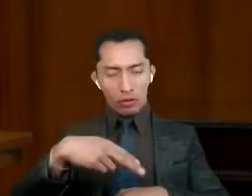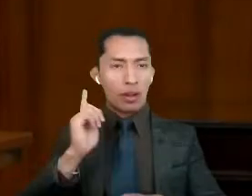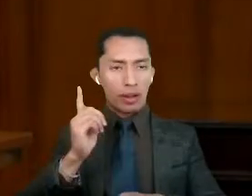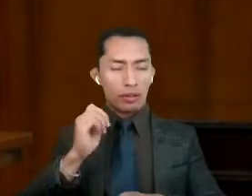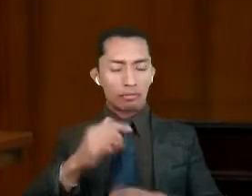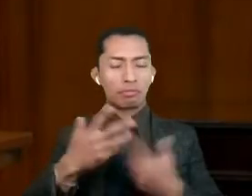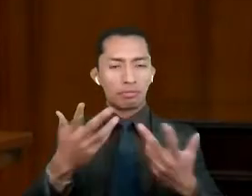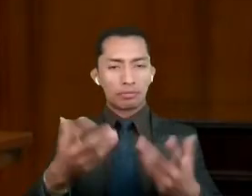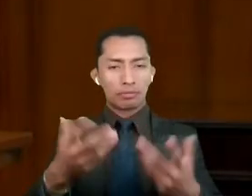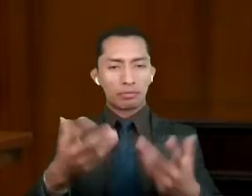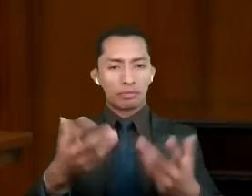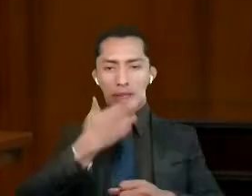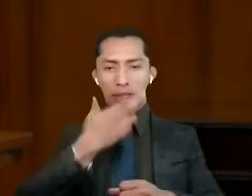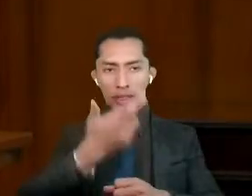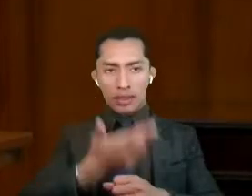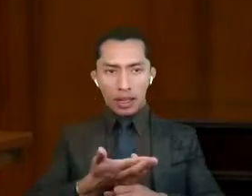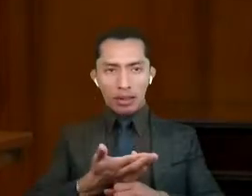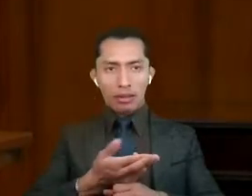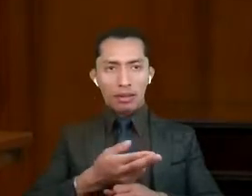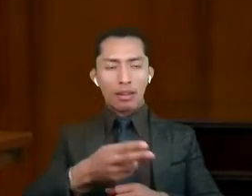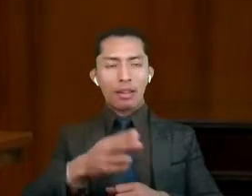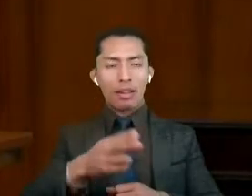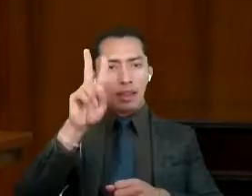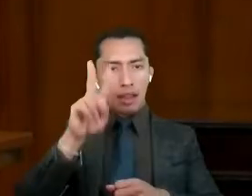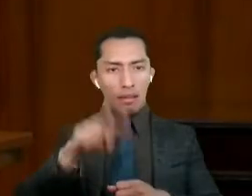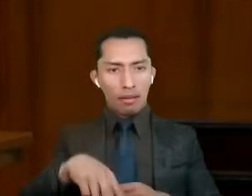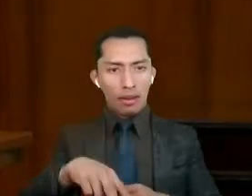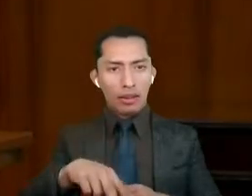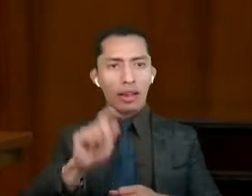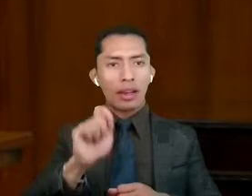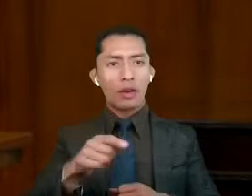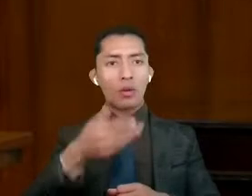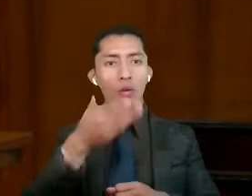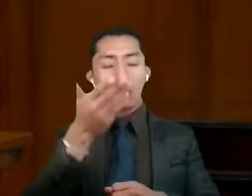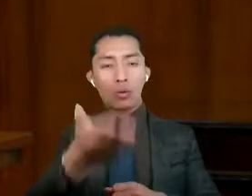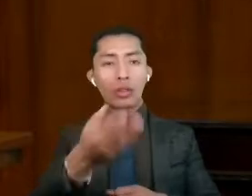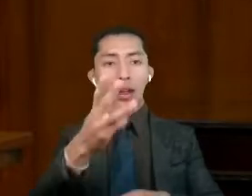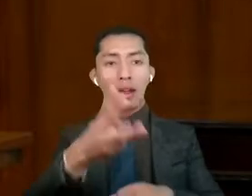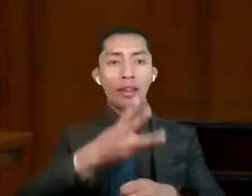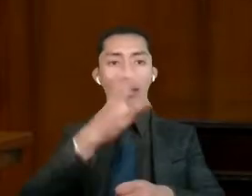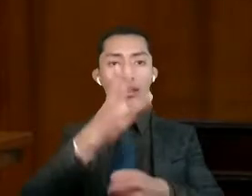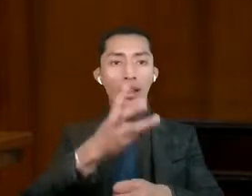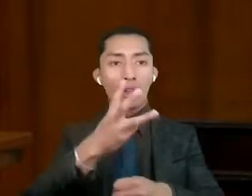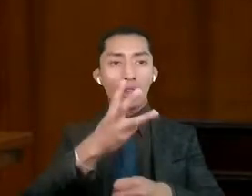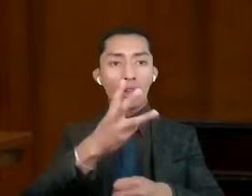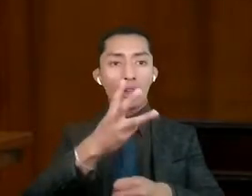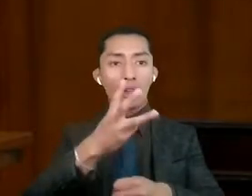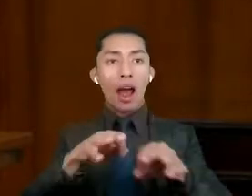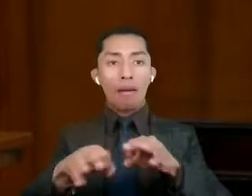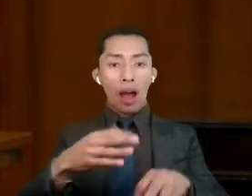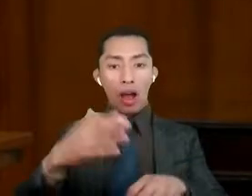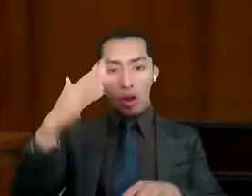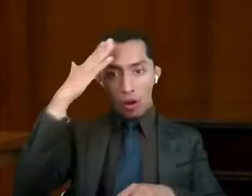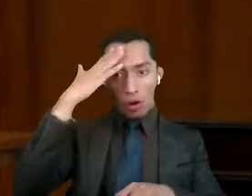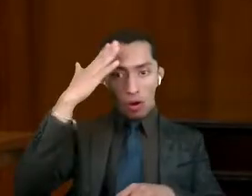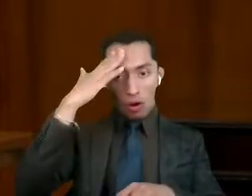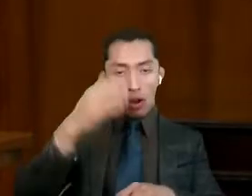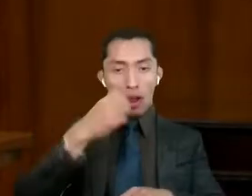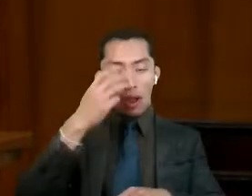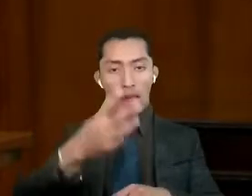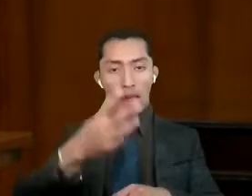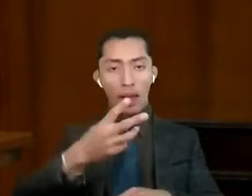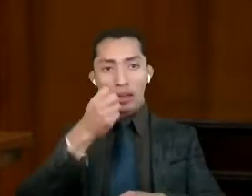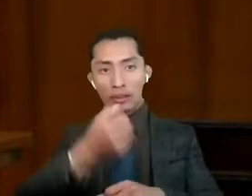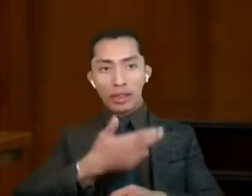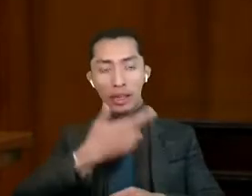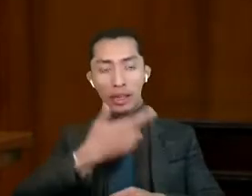Señor secretario, estamos ciertos que usted es el tercer funcionario que ocupa la titularidad de la Secretaría